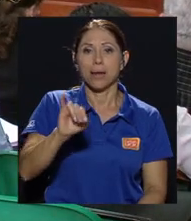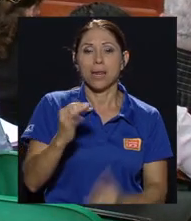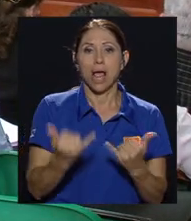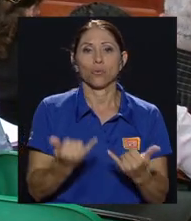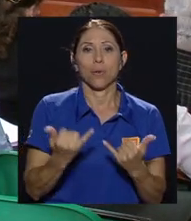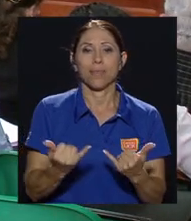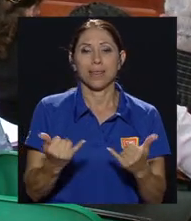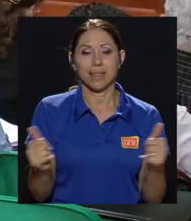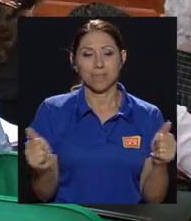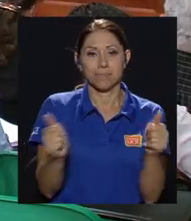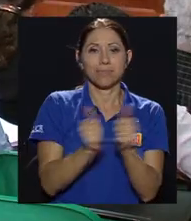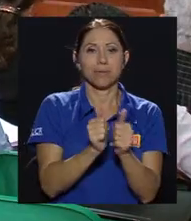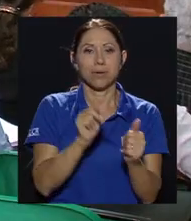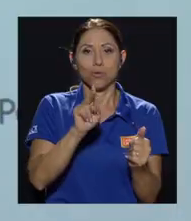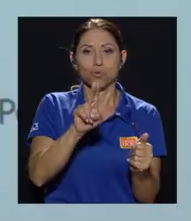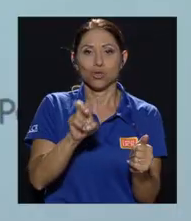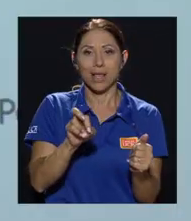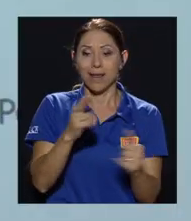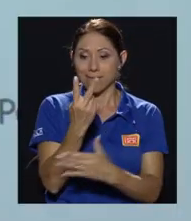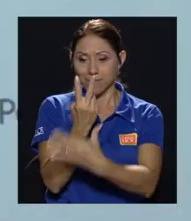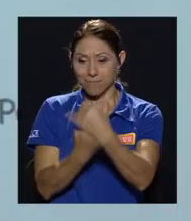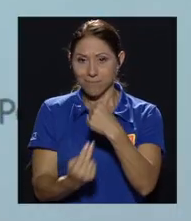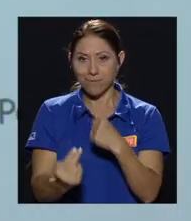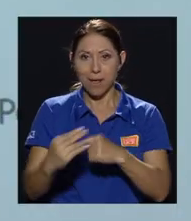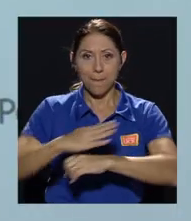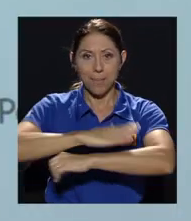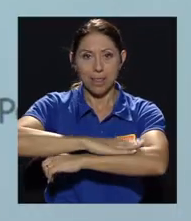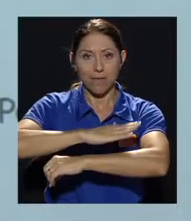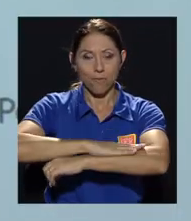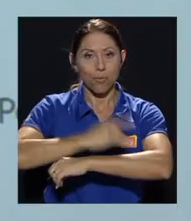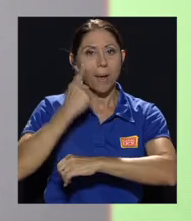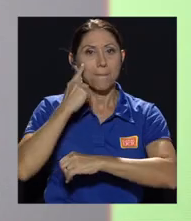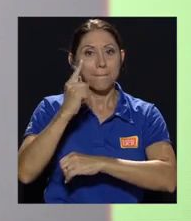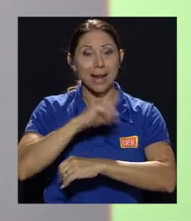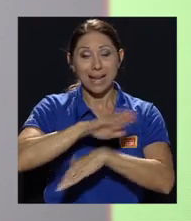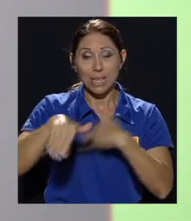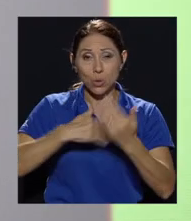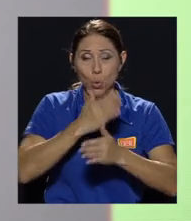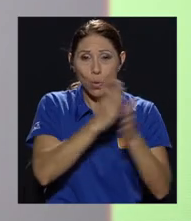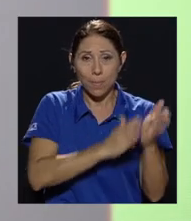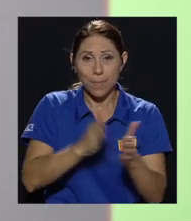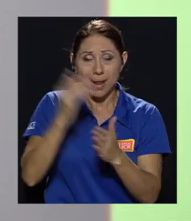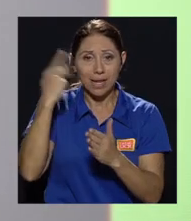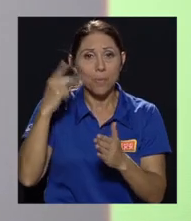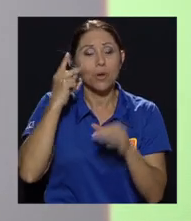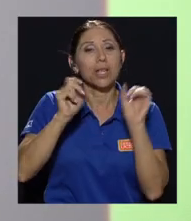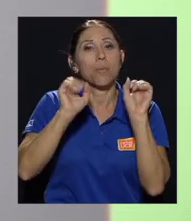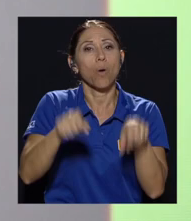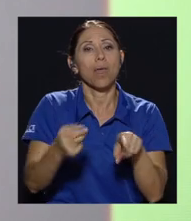con la UCR en el desarrollo de una plataforma para operacionalizar el plan y la política.